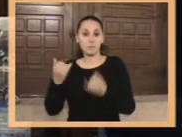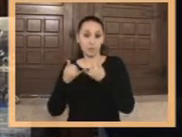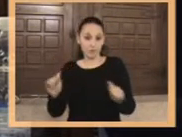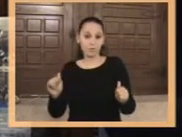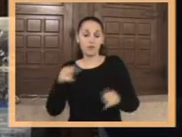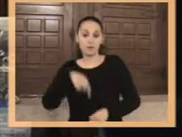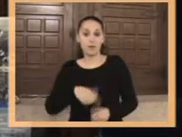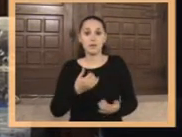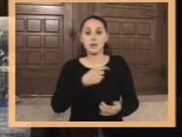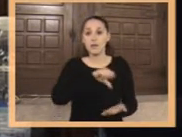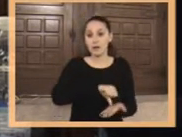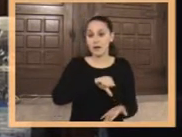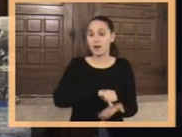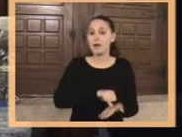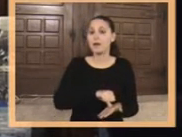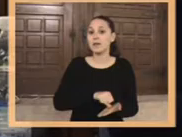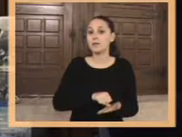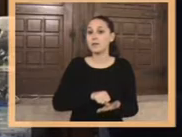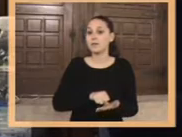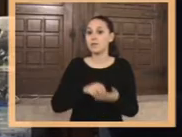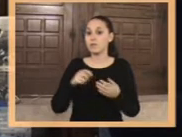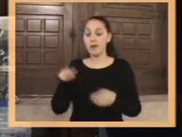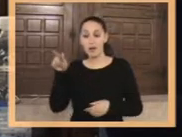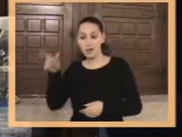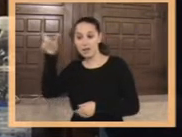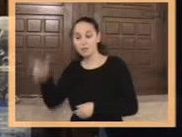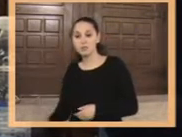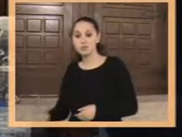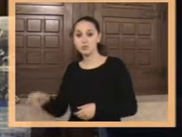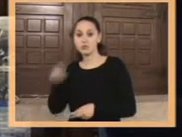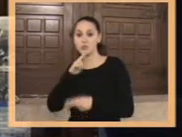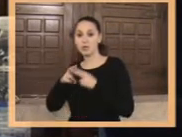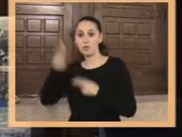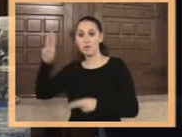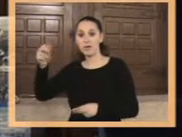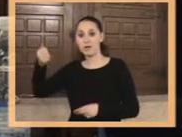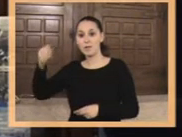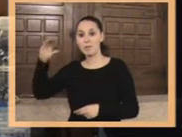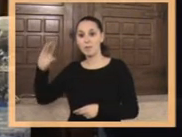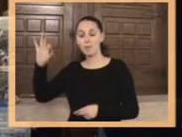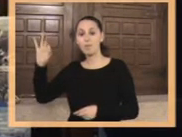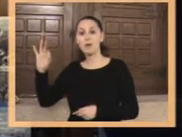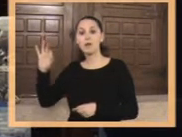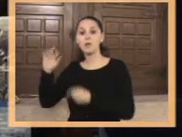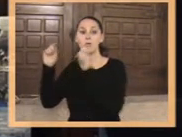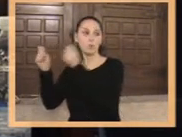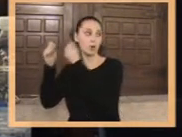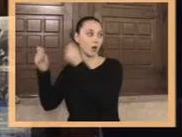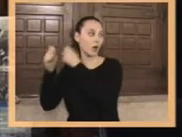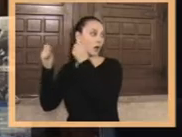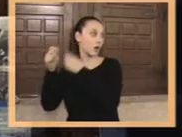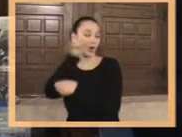como Paco Martín, pues nos los encontramos poco en la vida, tan generosos en el ámbito de la política, la de las